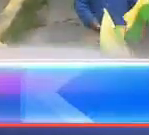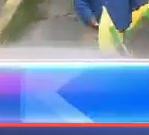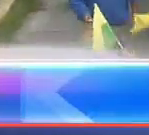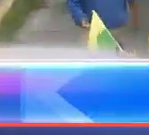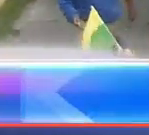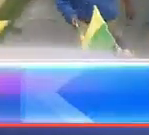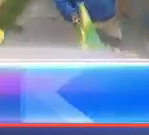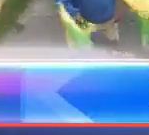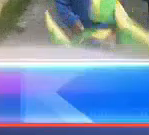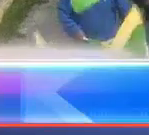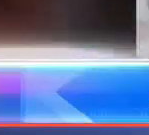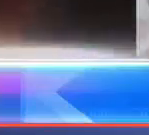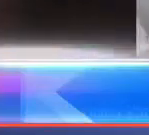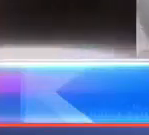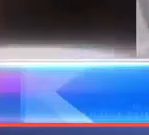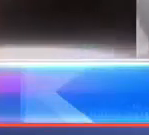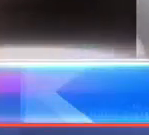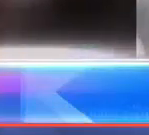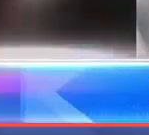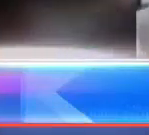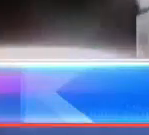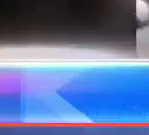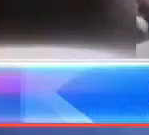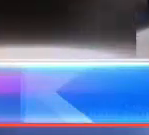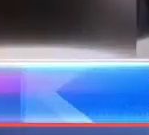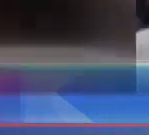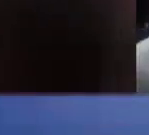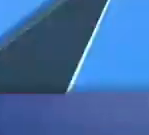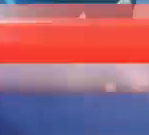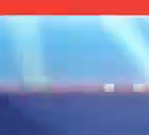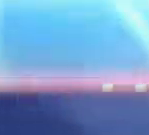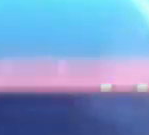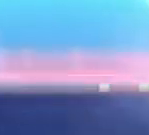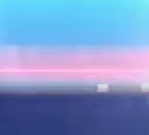vacunación. Se registraron enfrentamientos con agentes del orden.